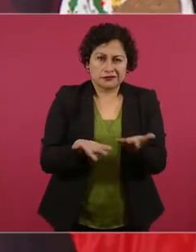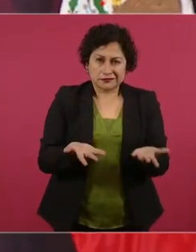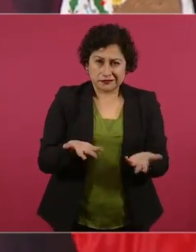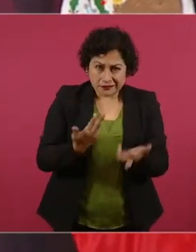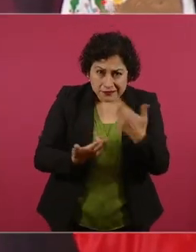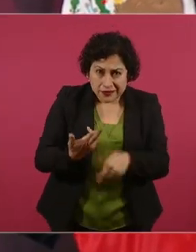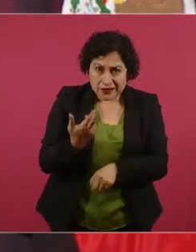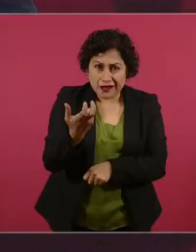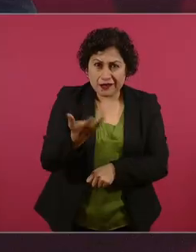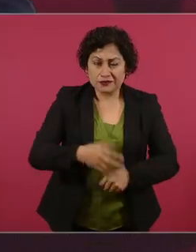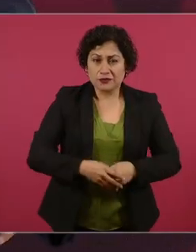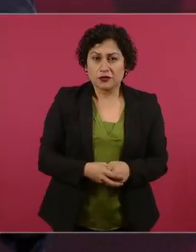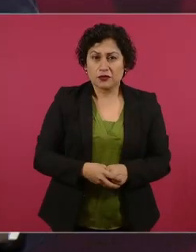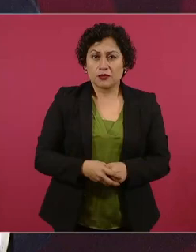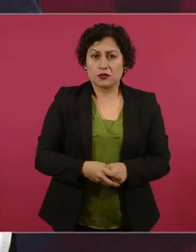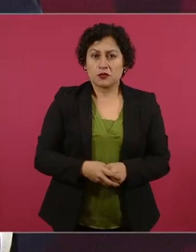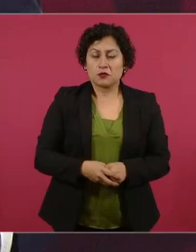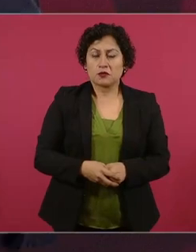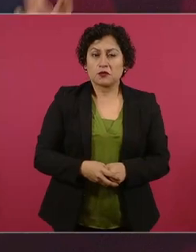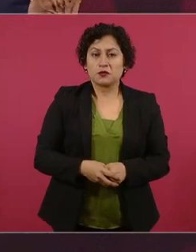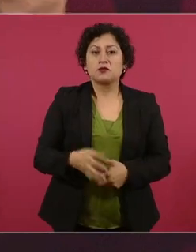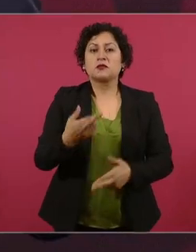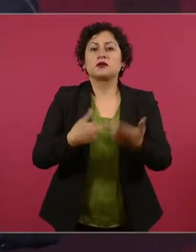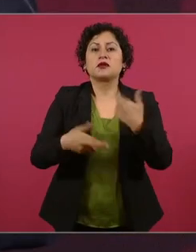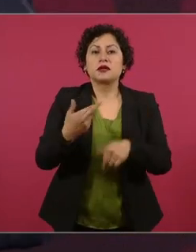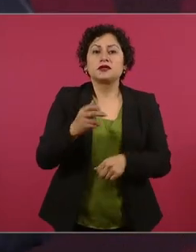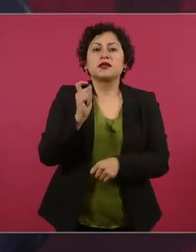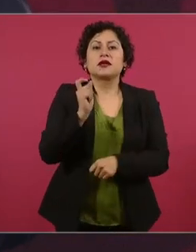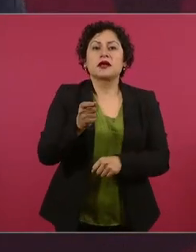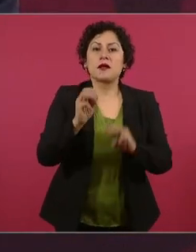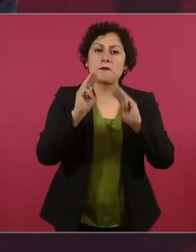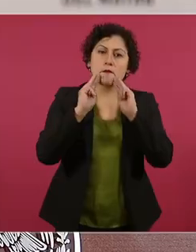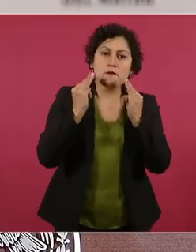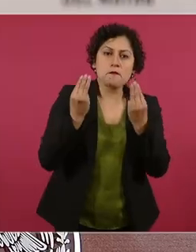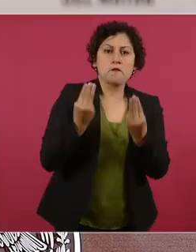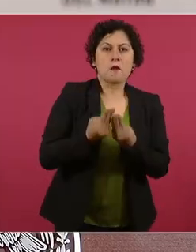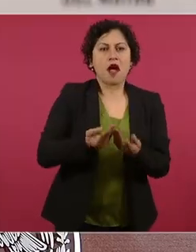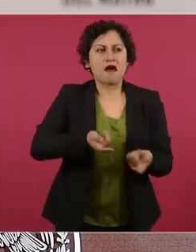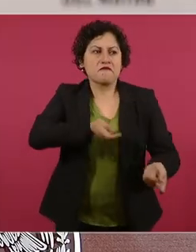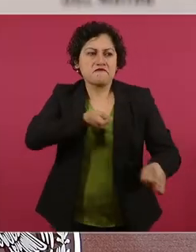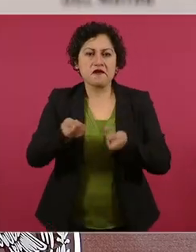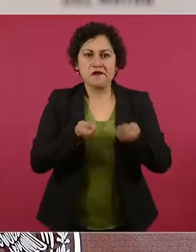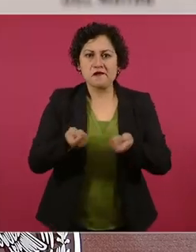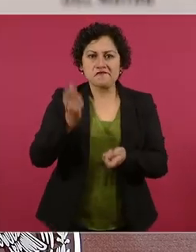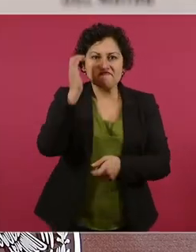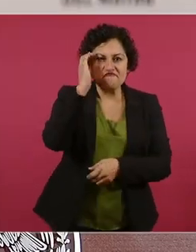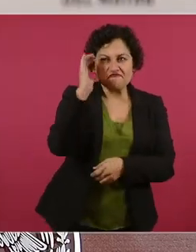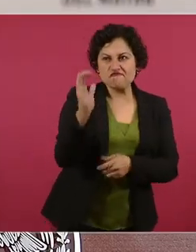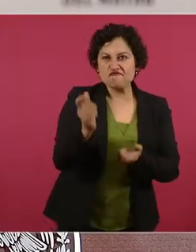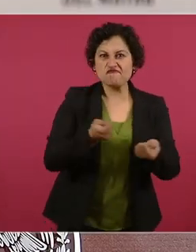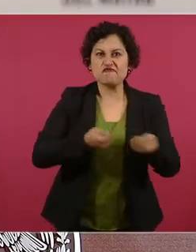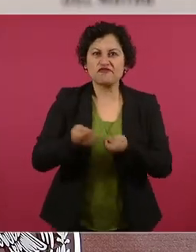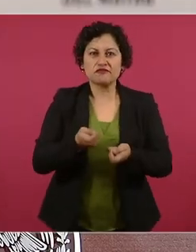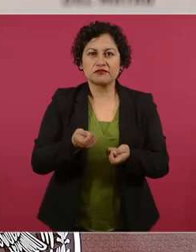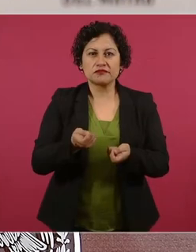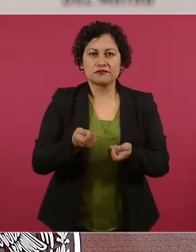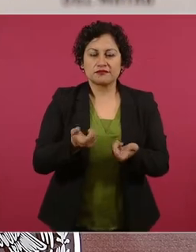¿Qué regresa? El narcoestado. ¿Por qué se enojaron